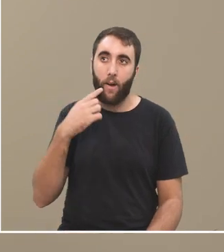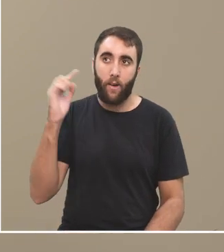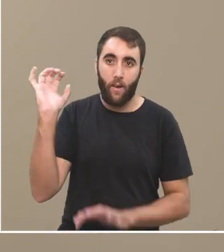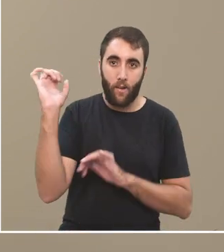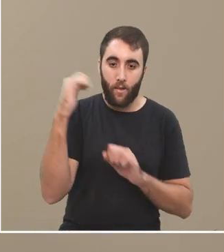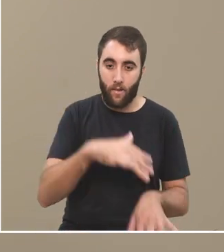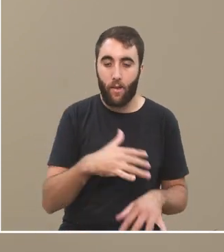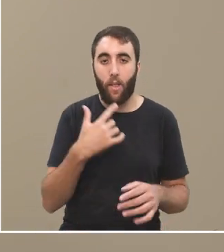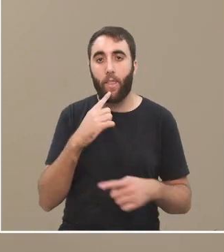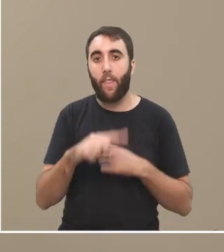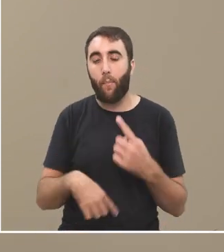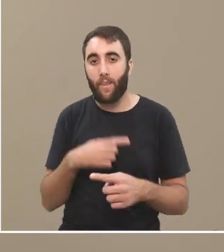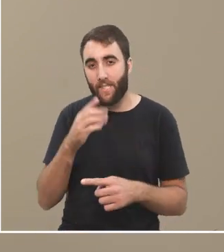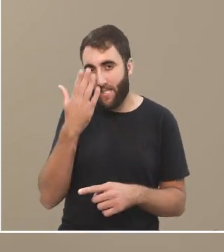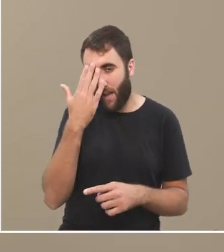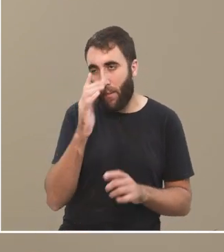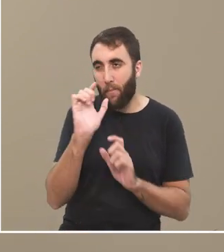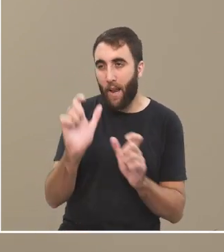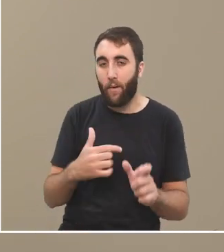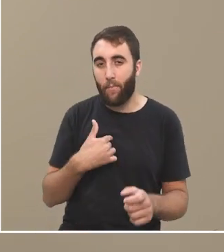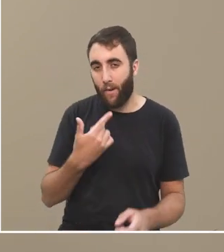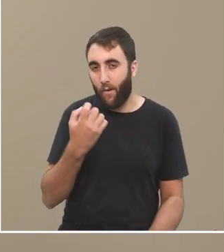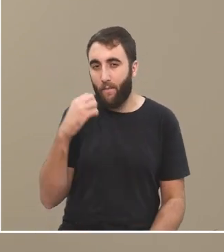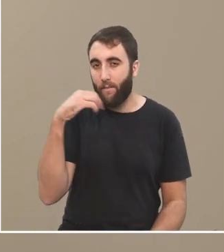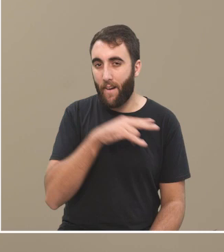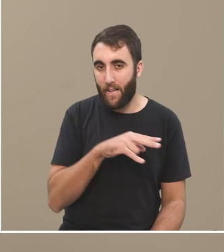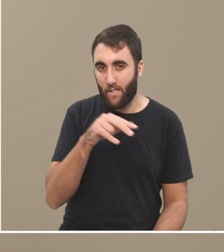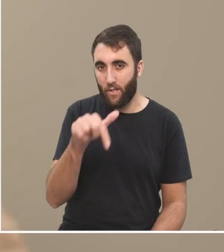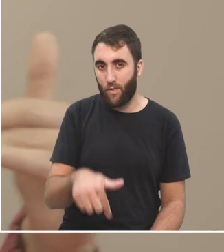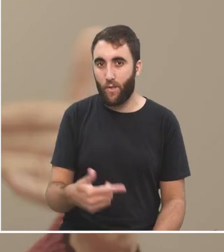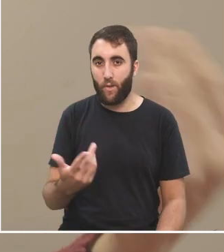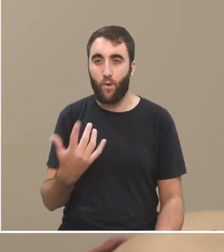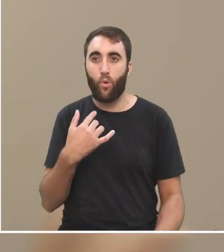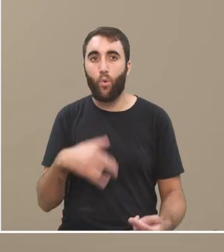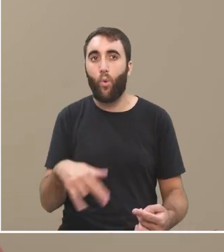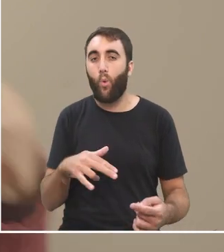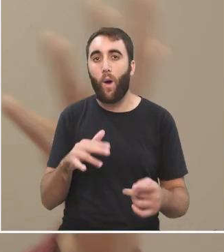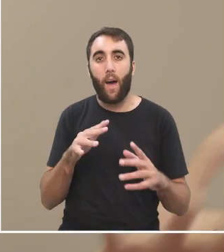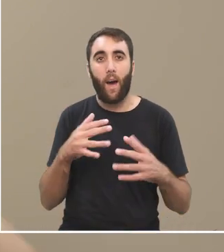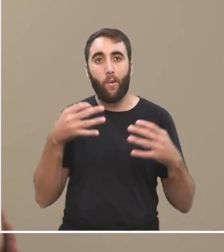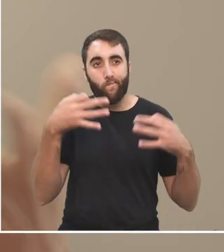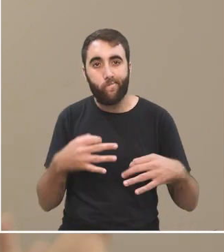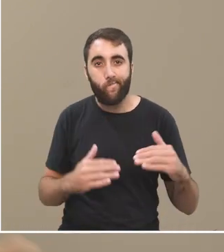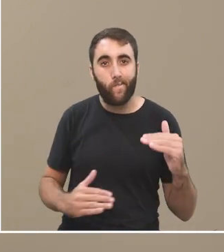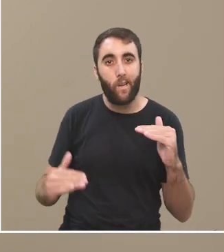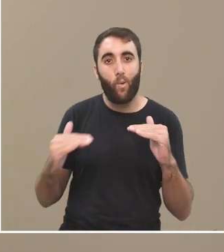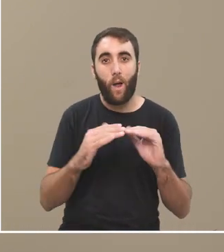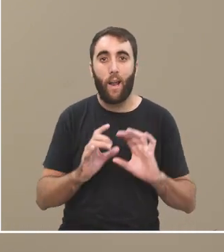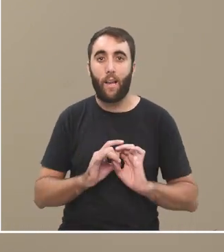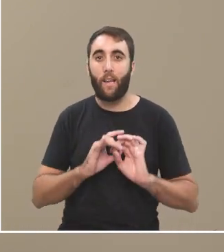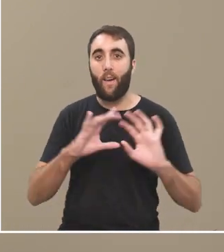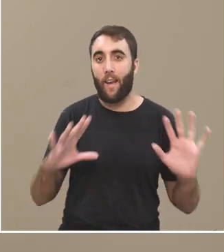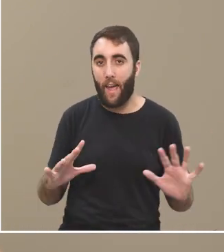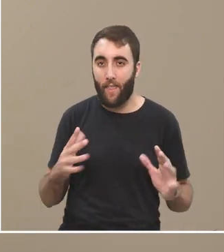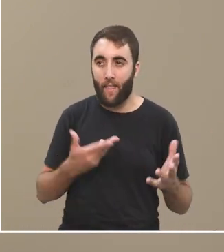fraternidad, sabemos que era un poco hipócrita en ese sentido nunca se terminó de lograr esta igualdad libertad y fraternidad